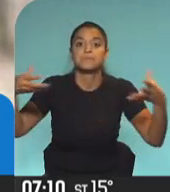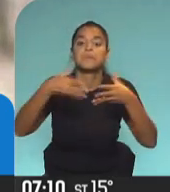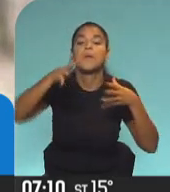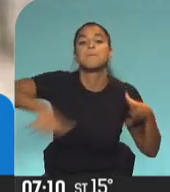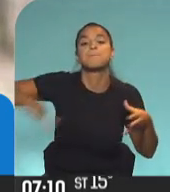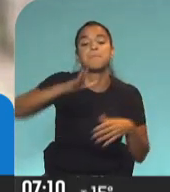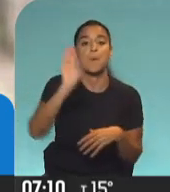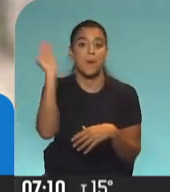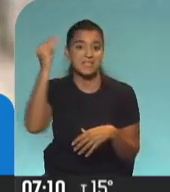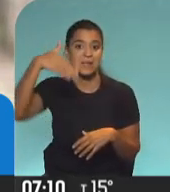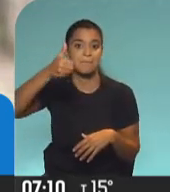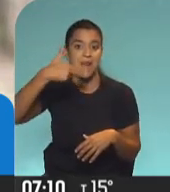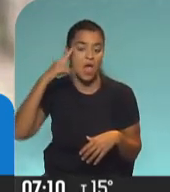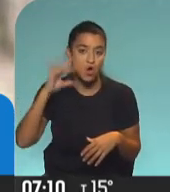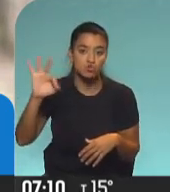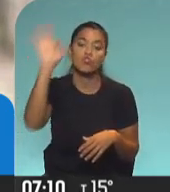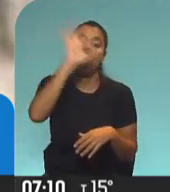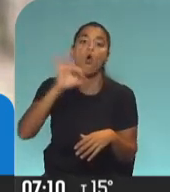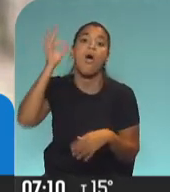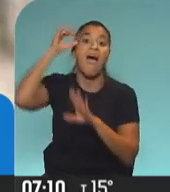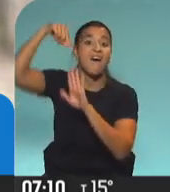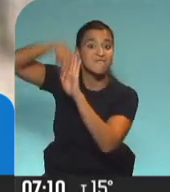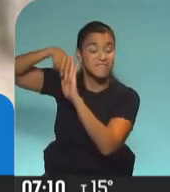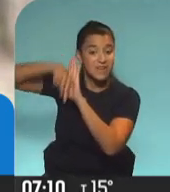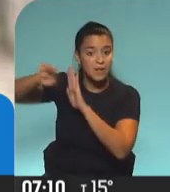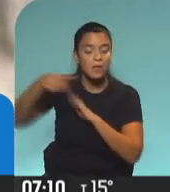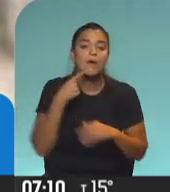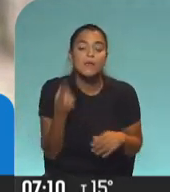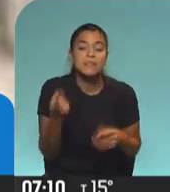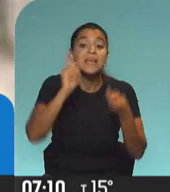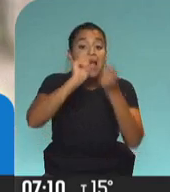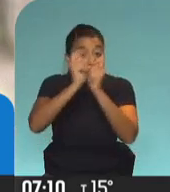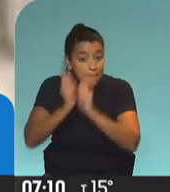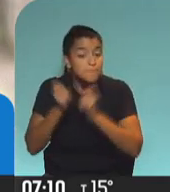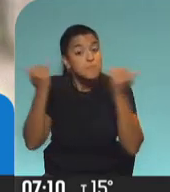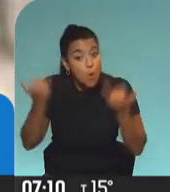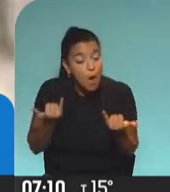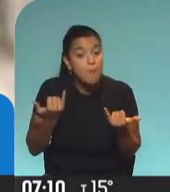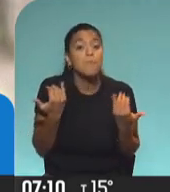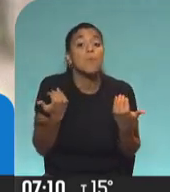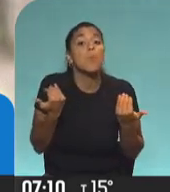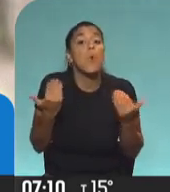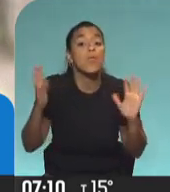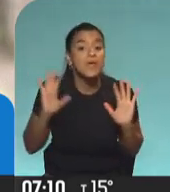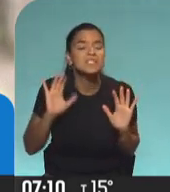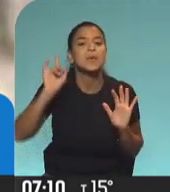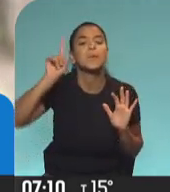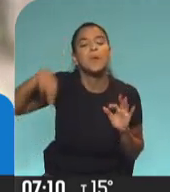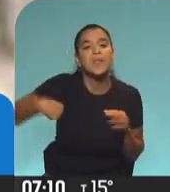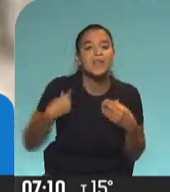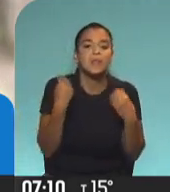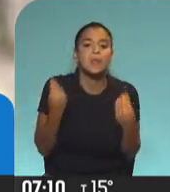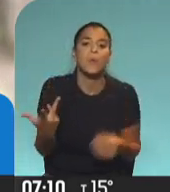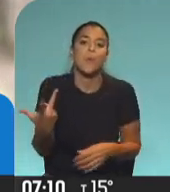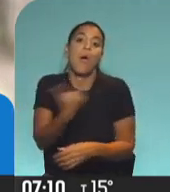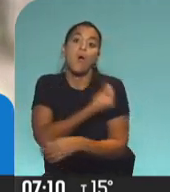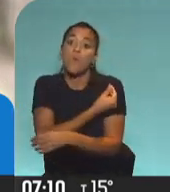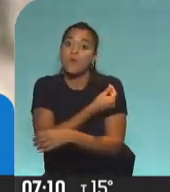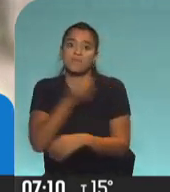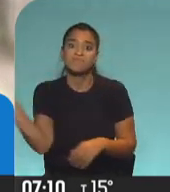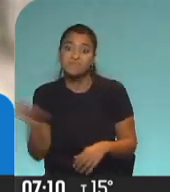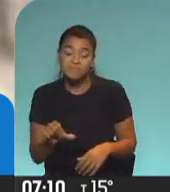en Brasil o en Sudáfrica tienen una mutación que podría resultar en un escape vacunal,